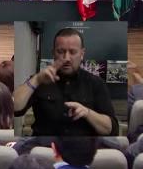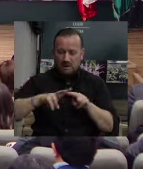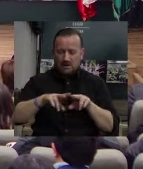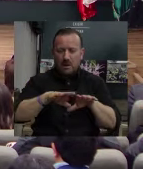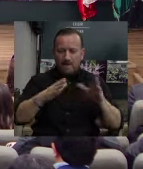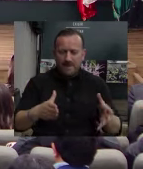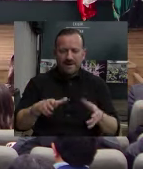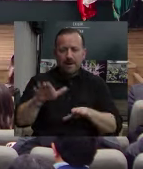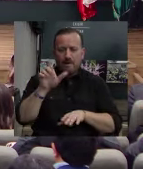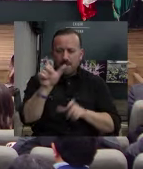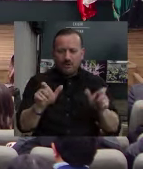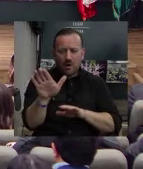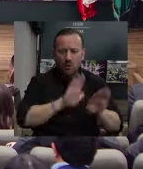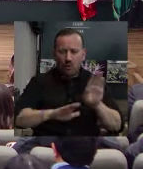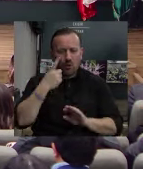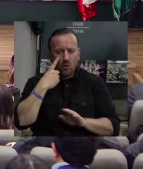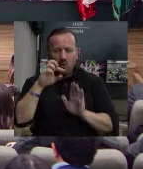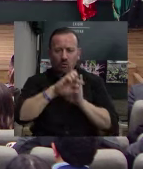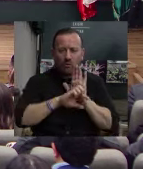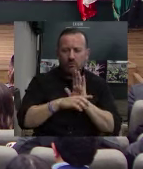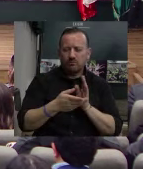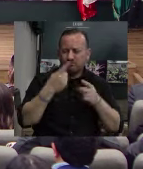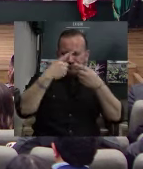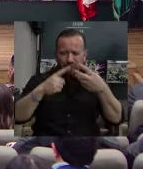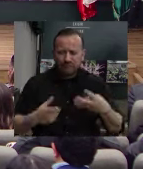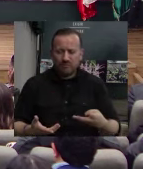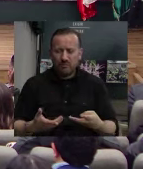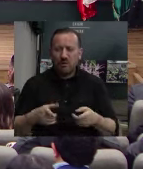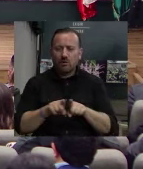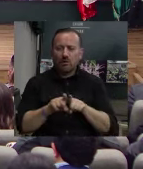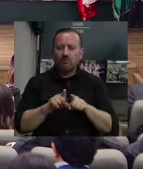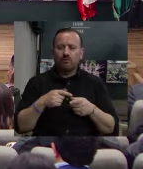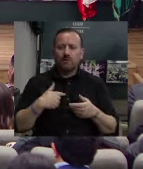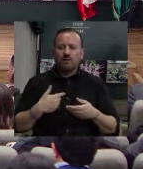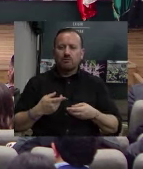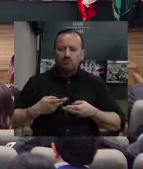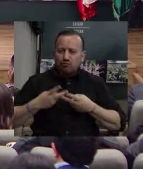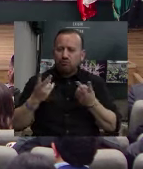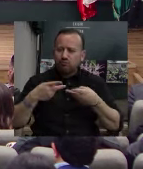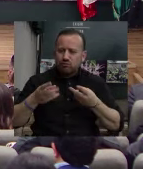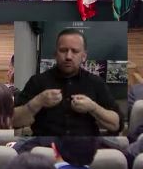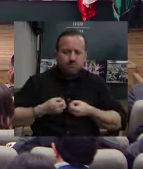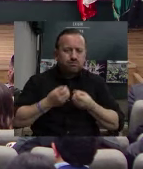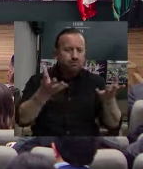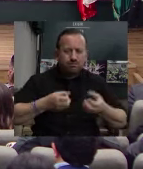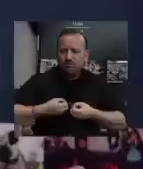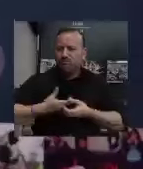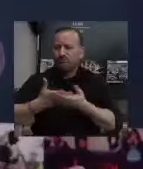cuidadoras conocimos el proyecto de reyo Emilia etcétera entonces trasferir transferir soltar